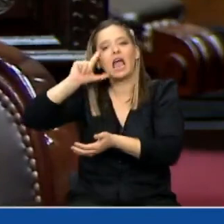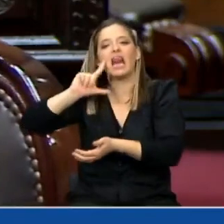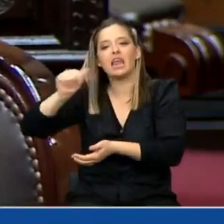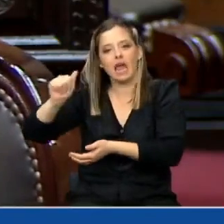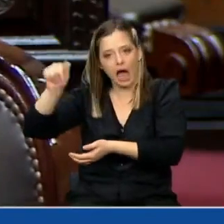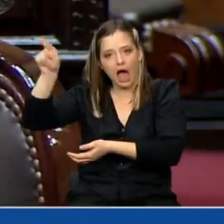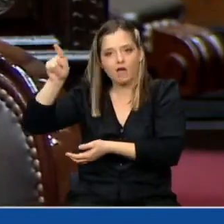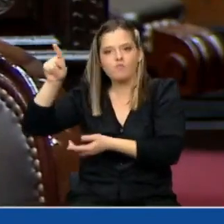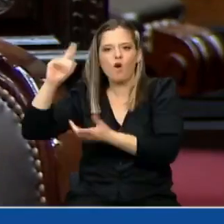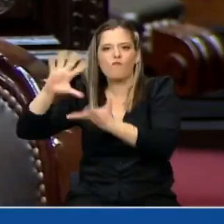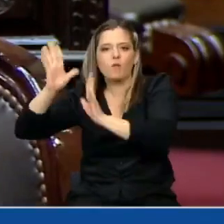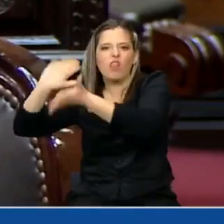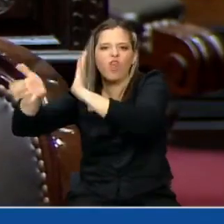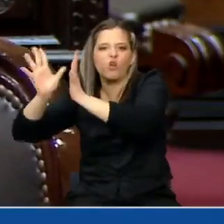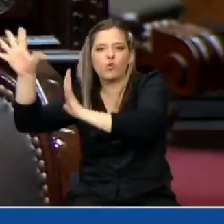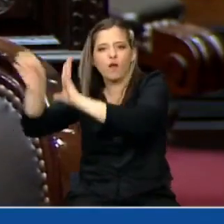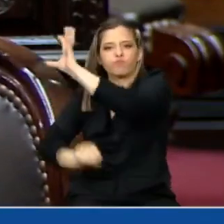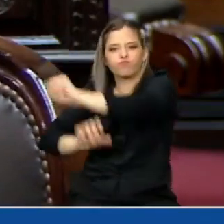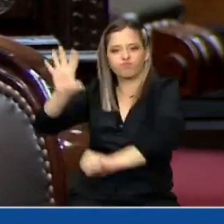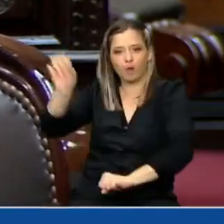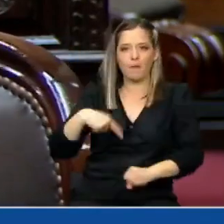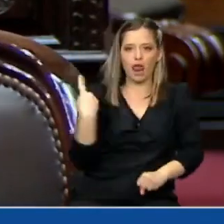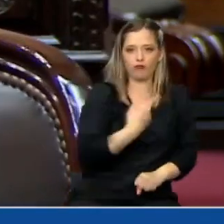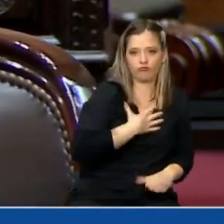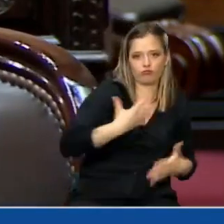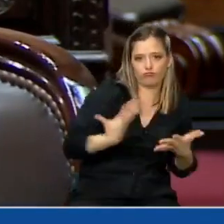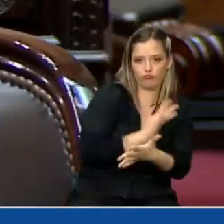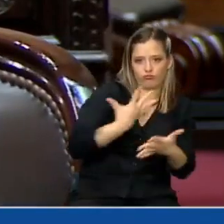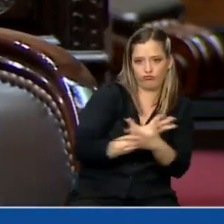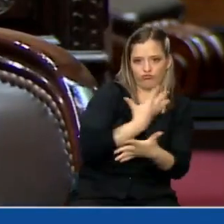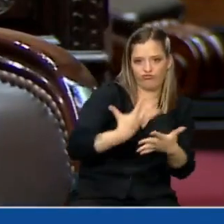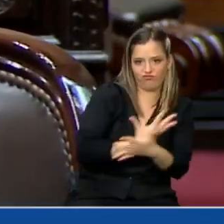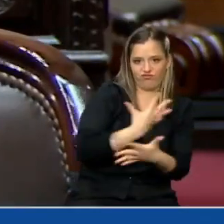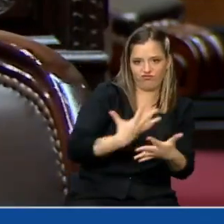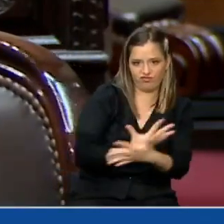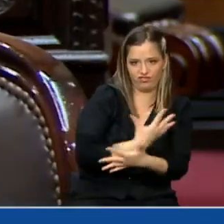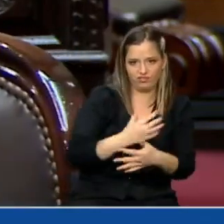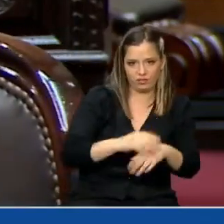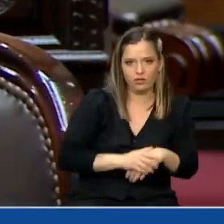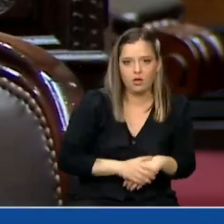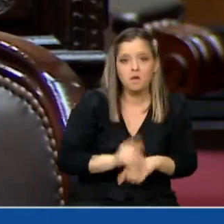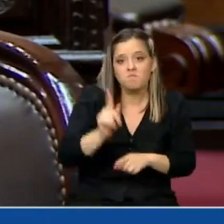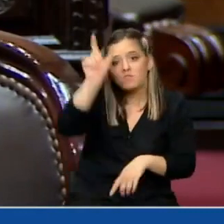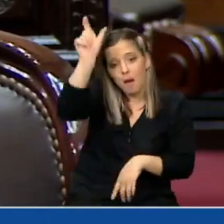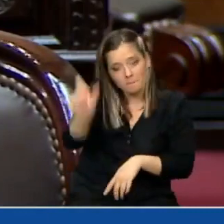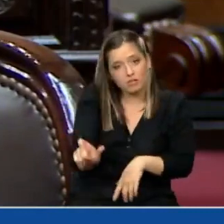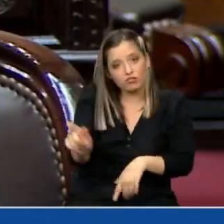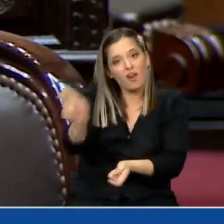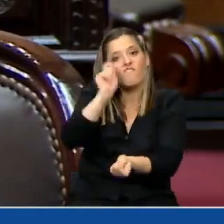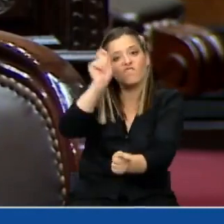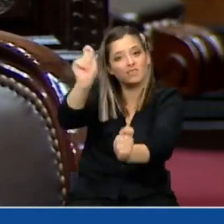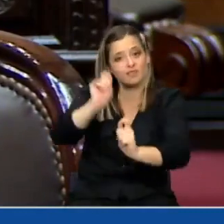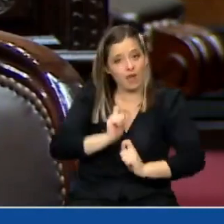estaban aplicando contra todos nosotros. Pero pasó algo, me fue a visitar,